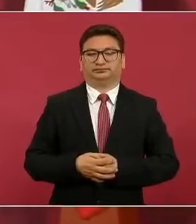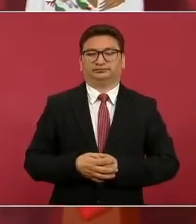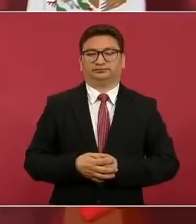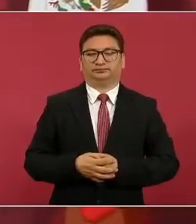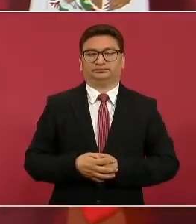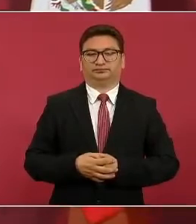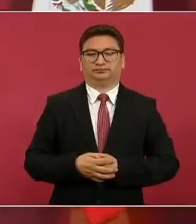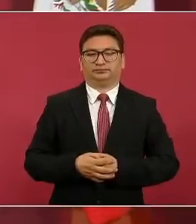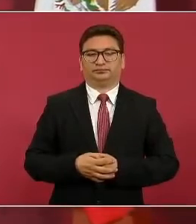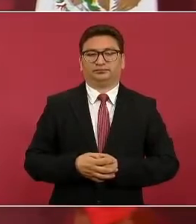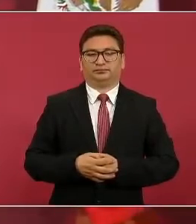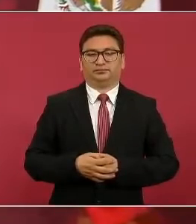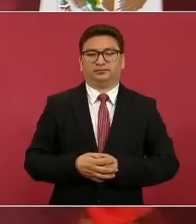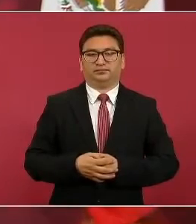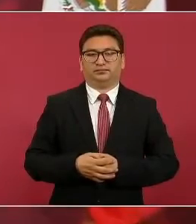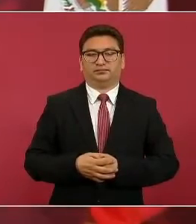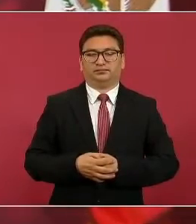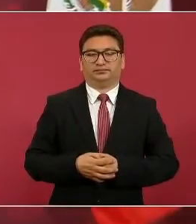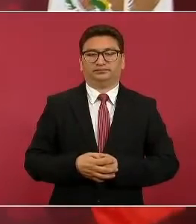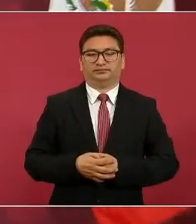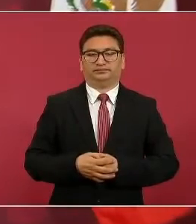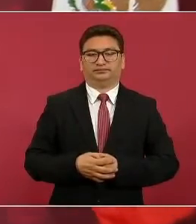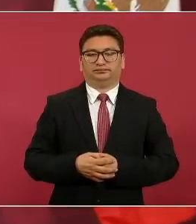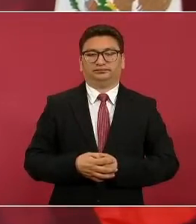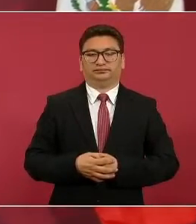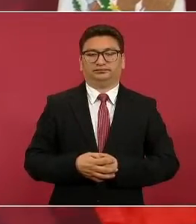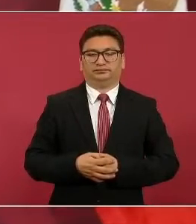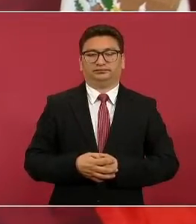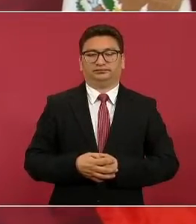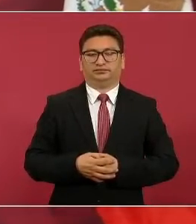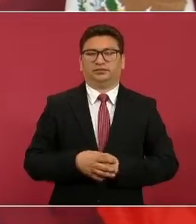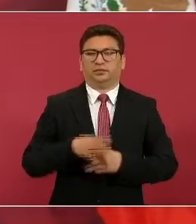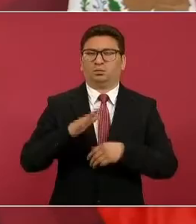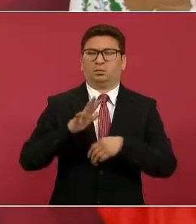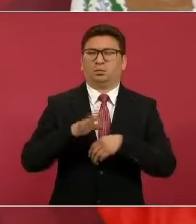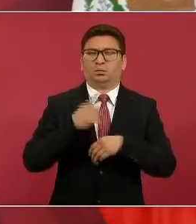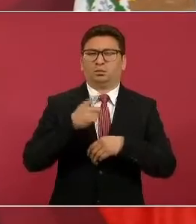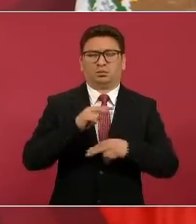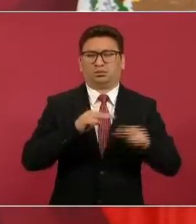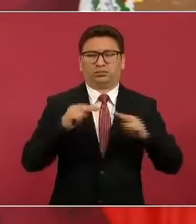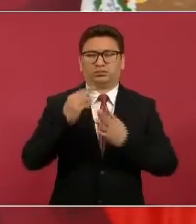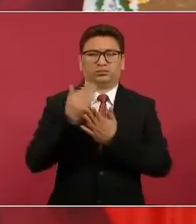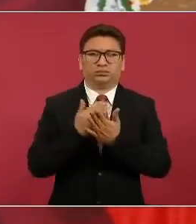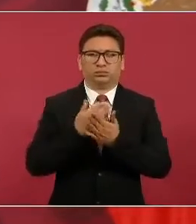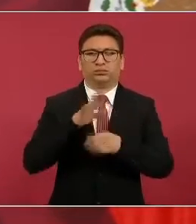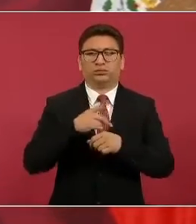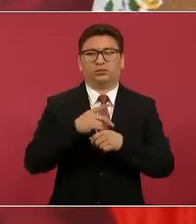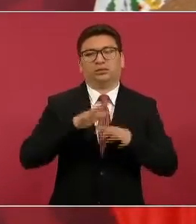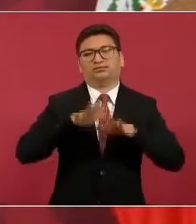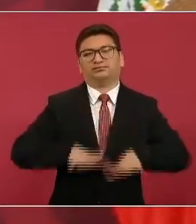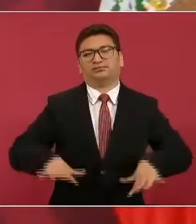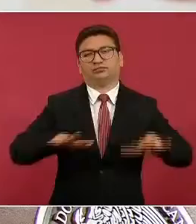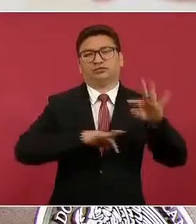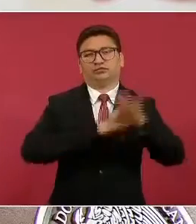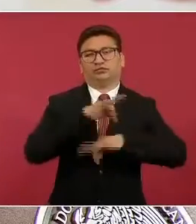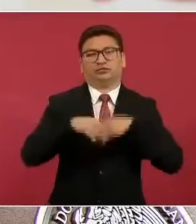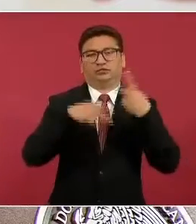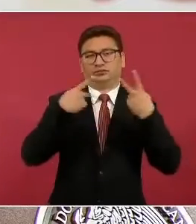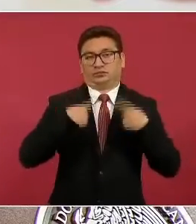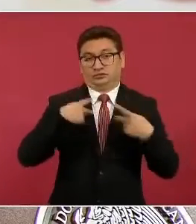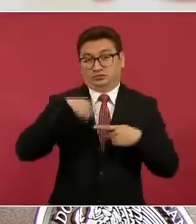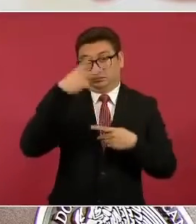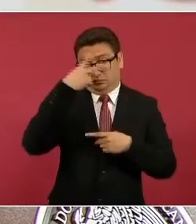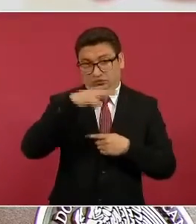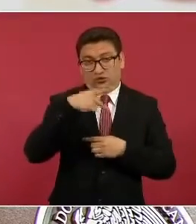Se debe fundamentalmente al buen comportamiento del pueblo de México, de